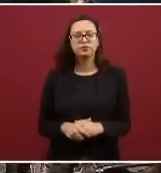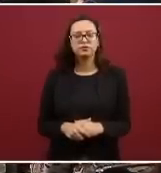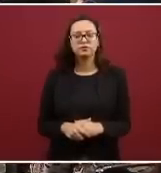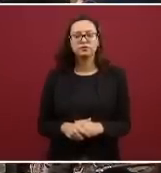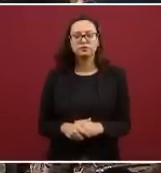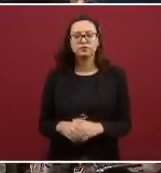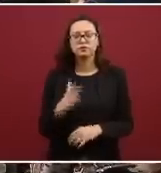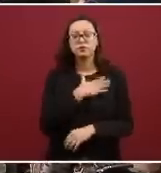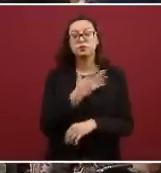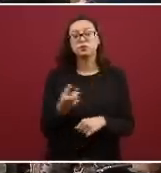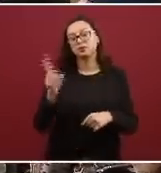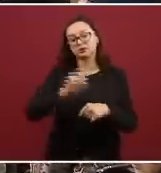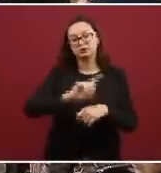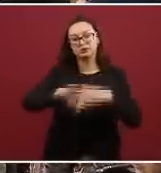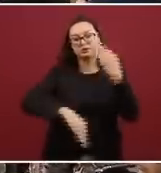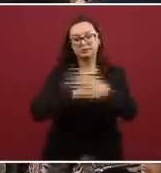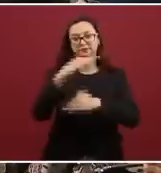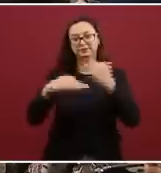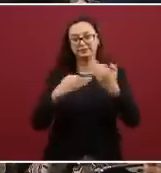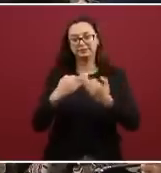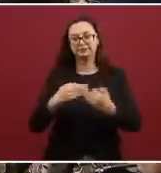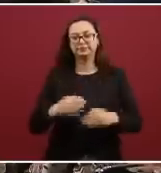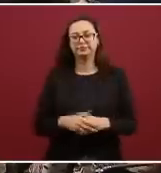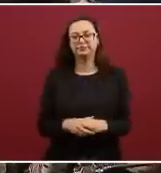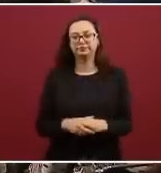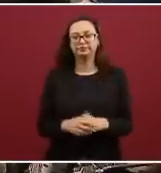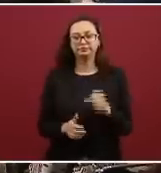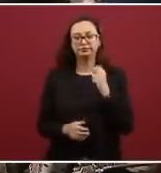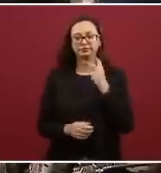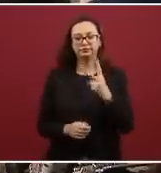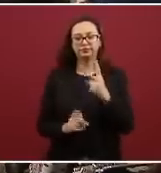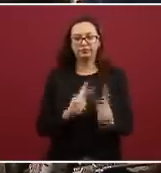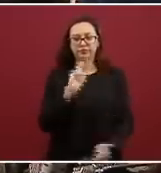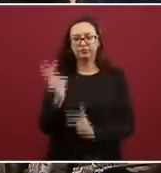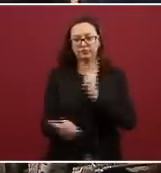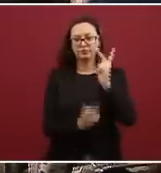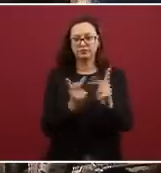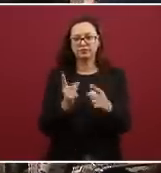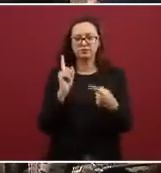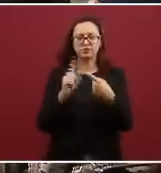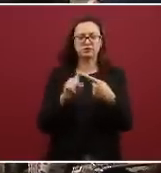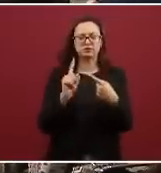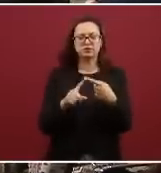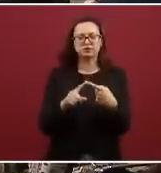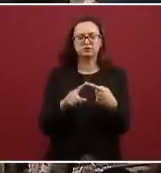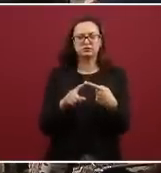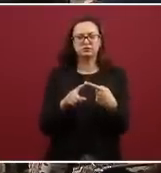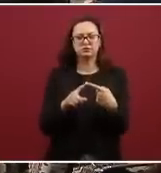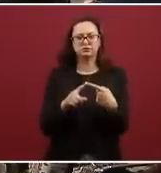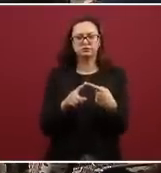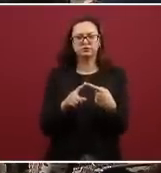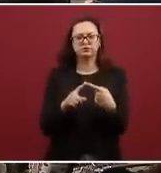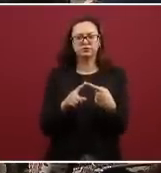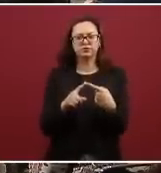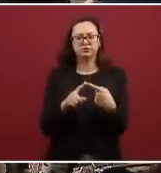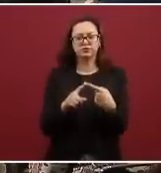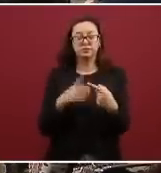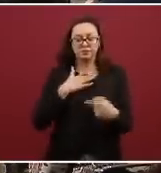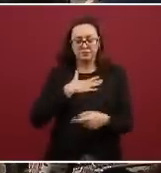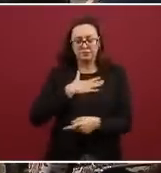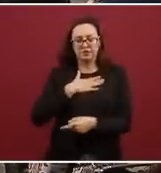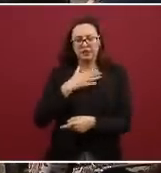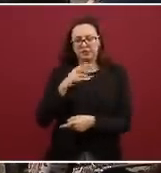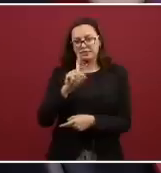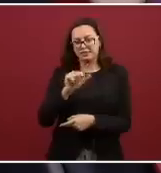sí buenos días a todos 22 preguntas una cuál va a ser la estrategia daniel blancas de